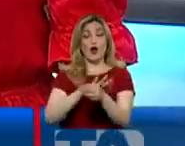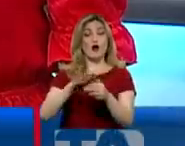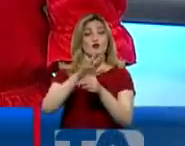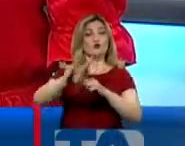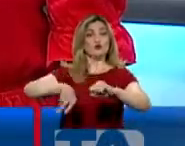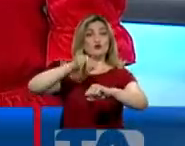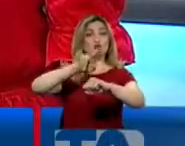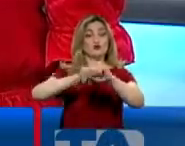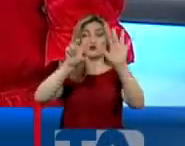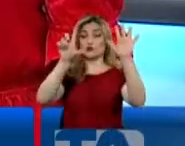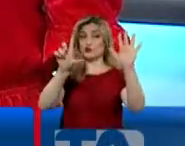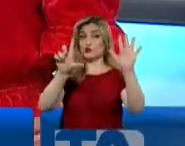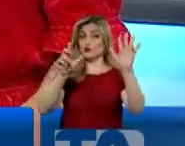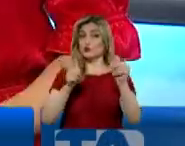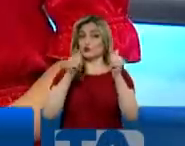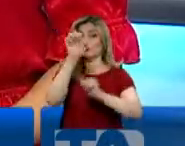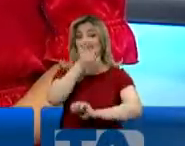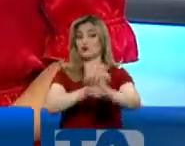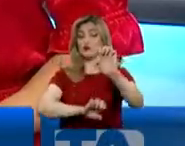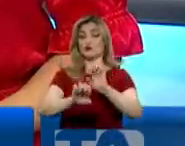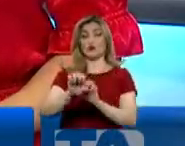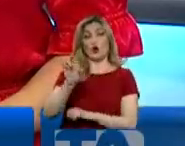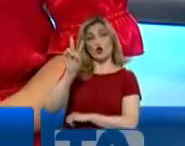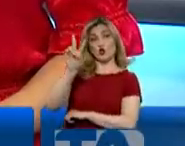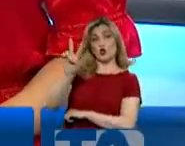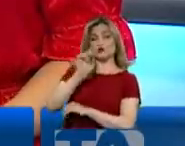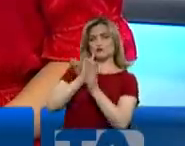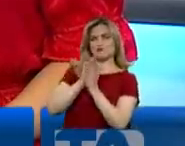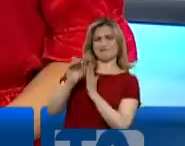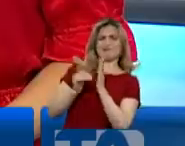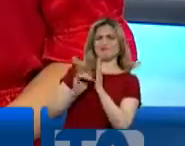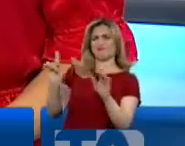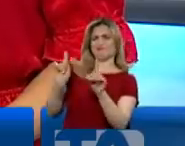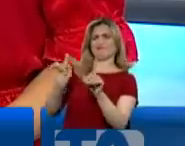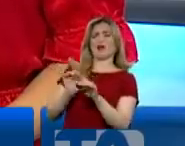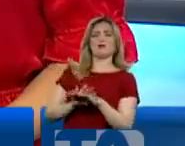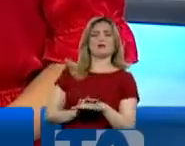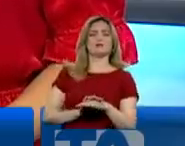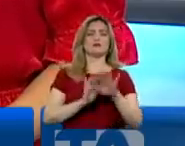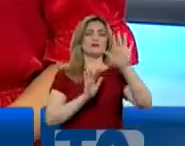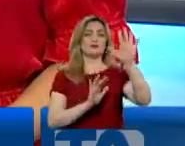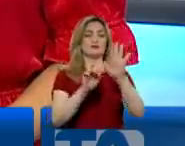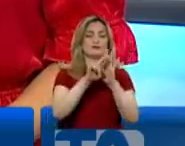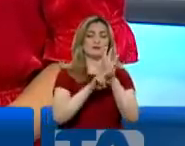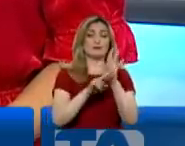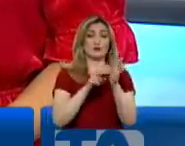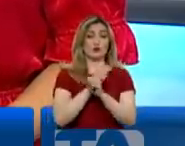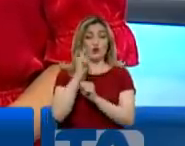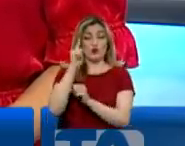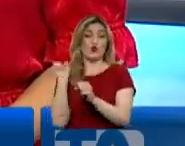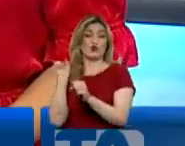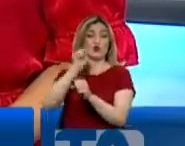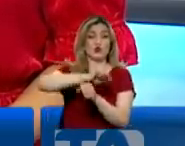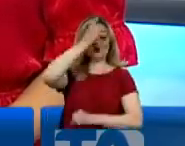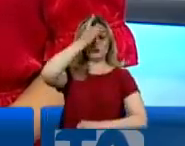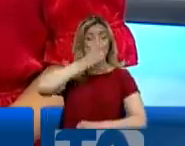siete binomios han sido calificados todos están impugnados 5 deben subsanar requisitos y 1 está rechazado hasta que se